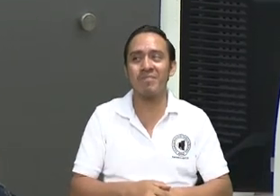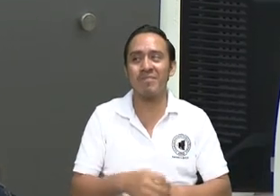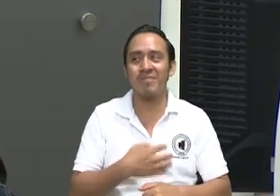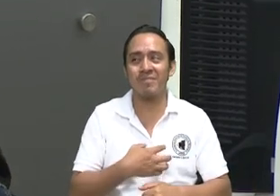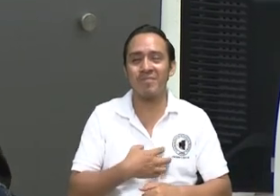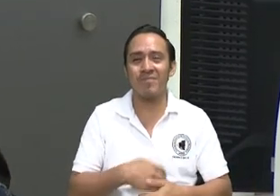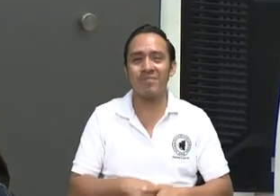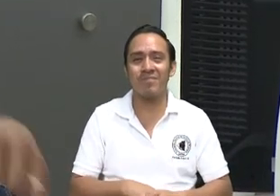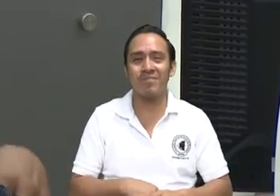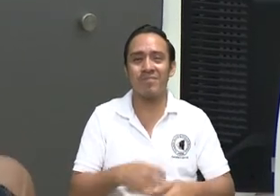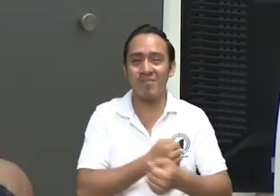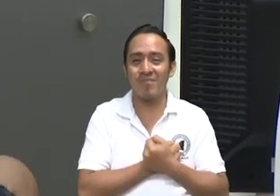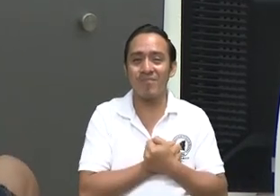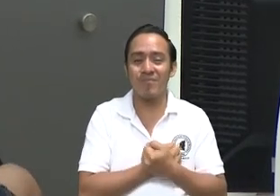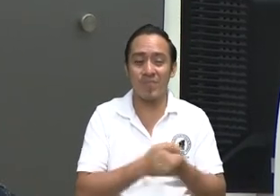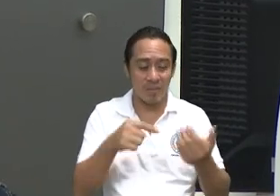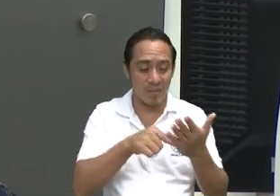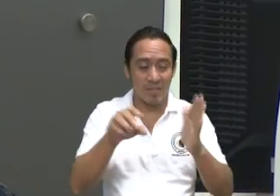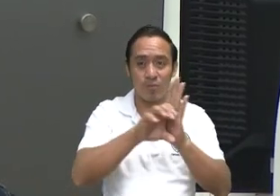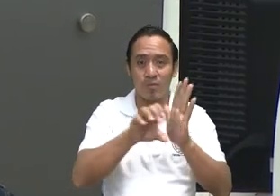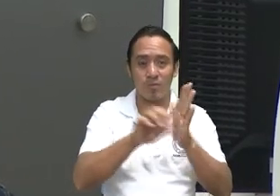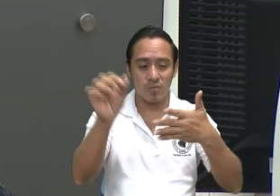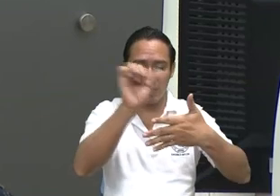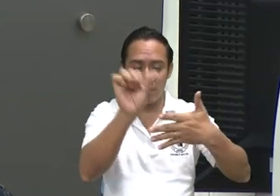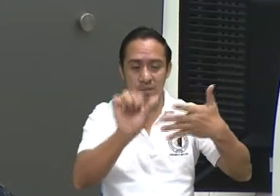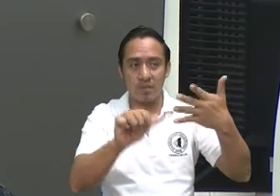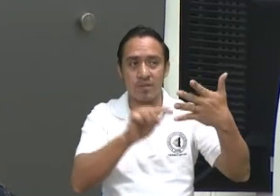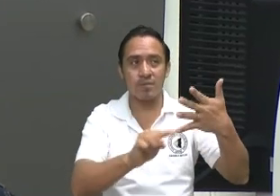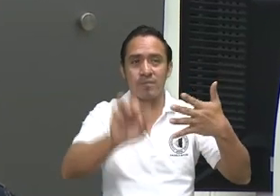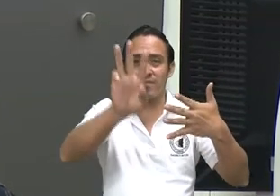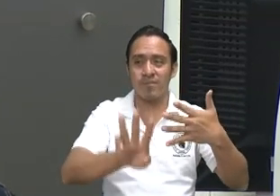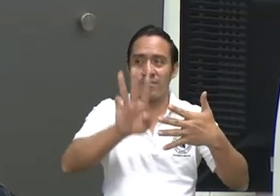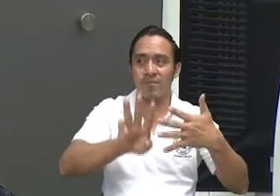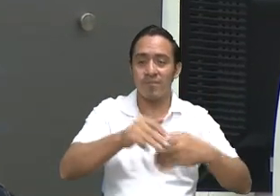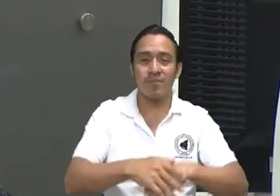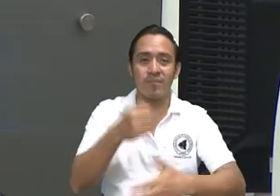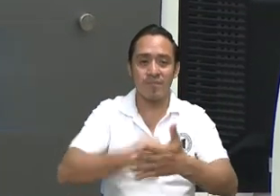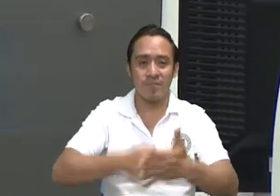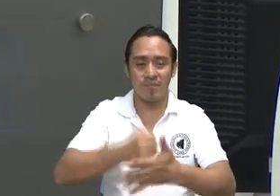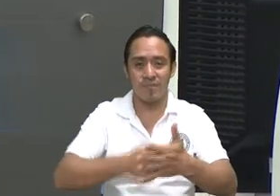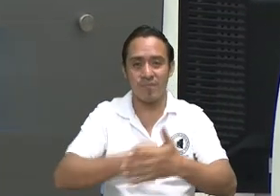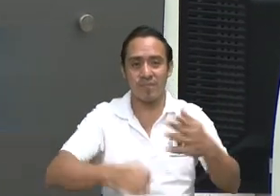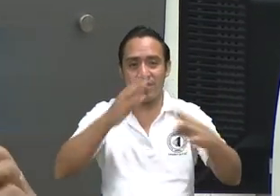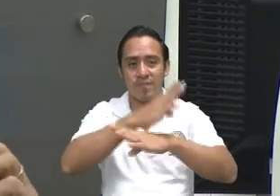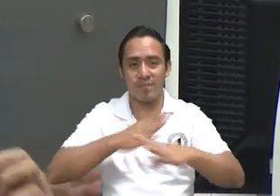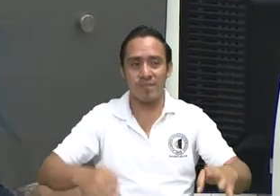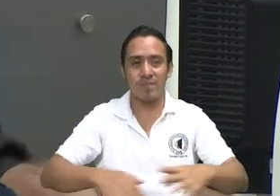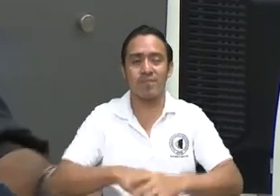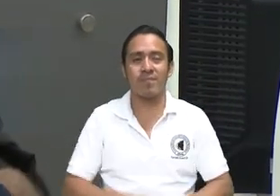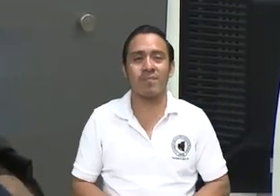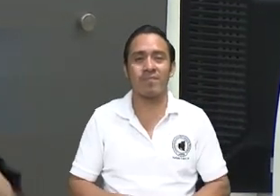Y nuestra Constitución, en el artículo 3, nos dice que la lucha por la paz y